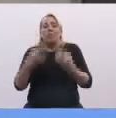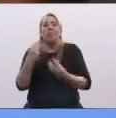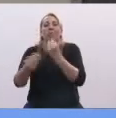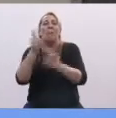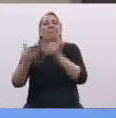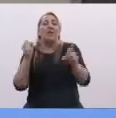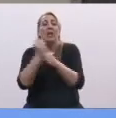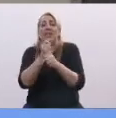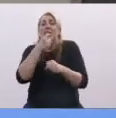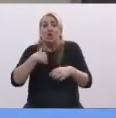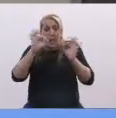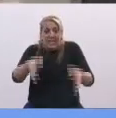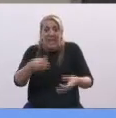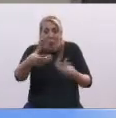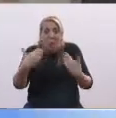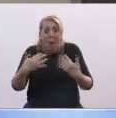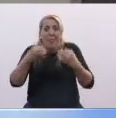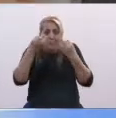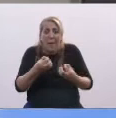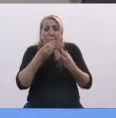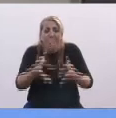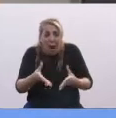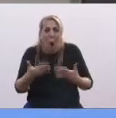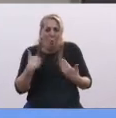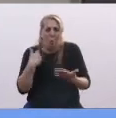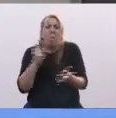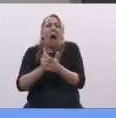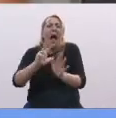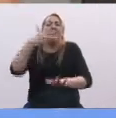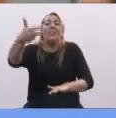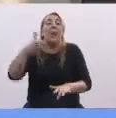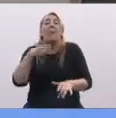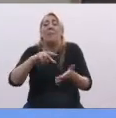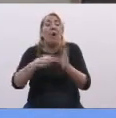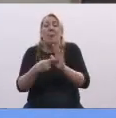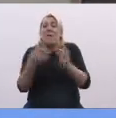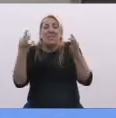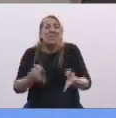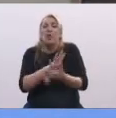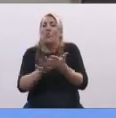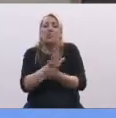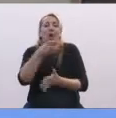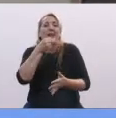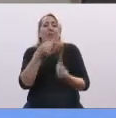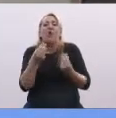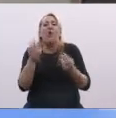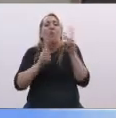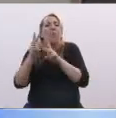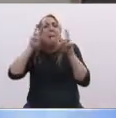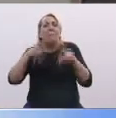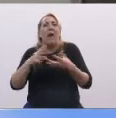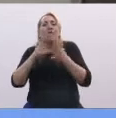problema, lo pago tres veces más. Pero el problema es que no vamos a solucionar nada. El problema es generar trabajo. ¿Cómo hacer para generar trabajo? Que a veces por